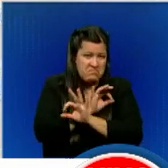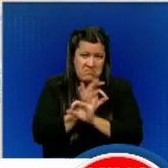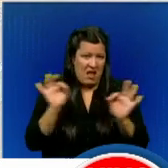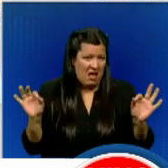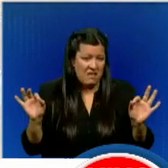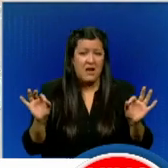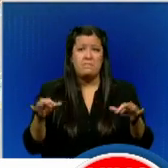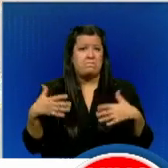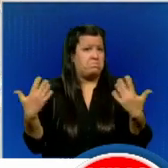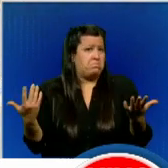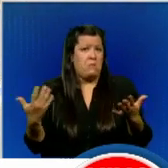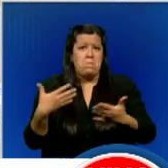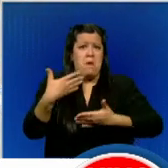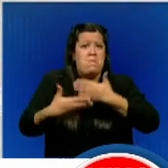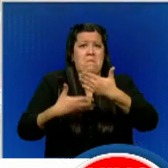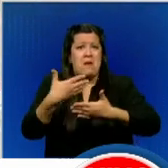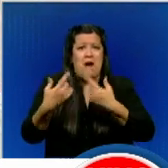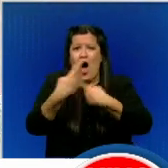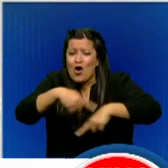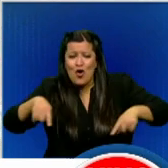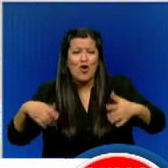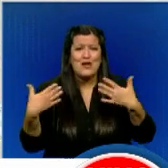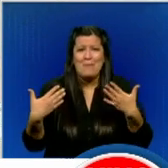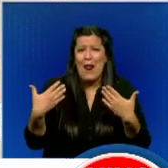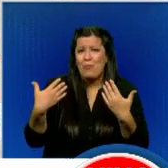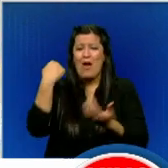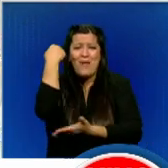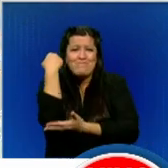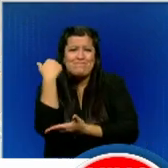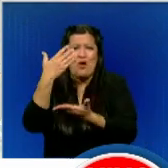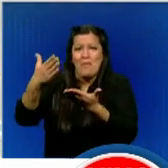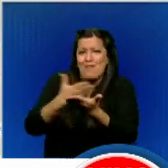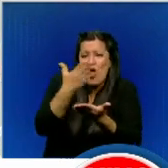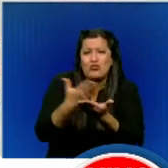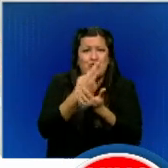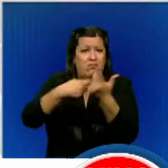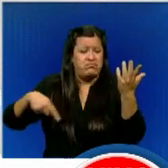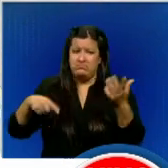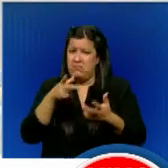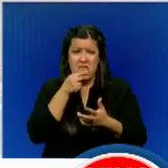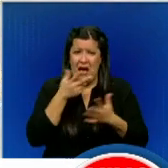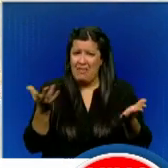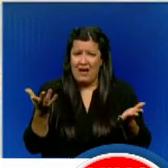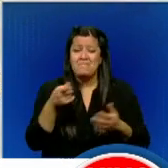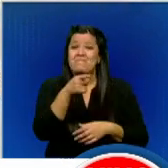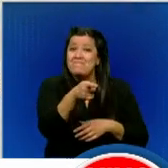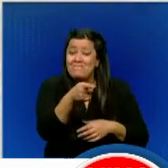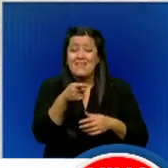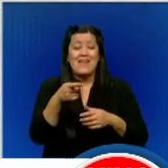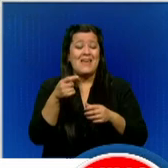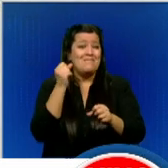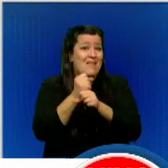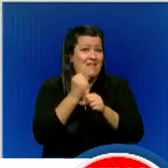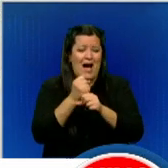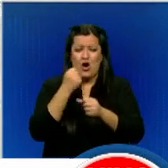no hubo mayor capital disponible para ponerlo a producir y claramente la actividad económica